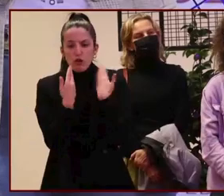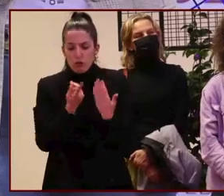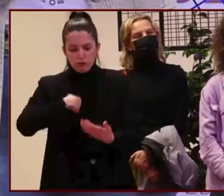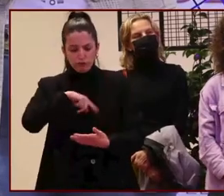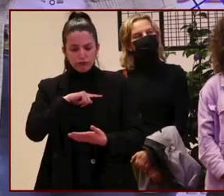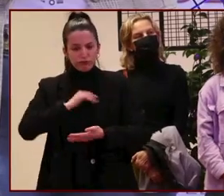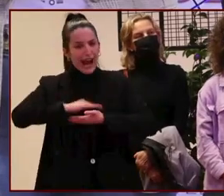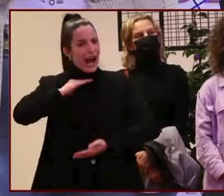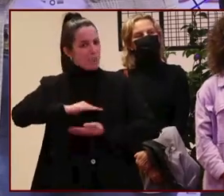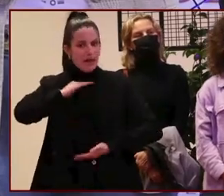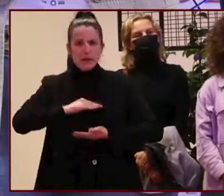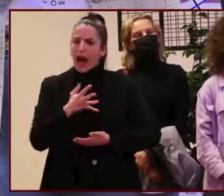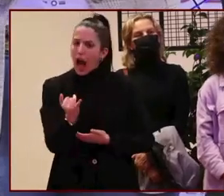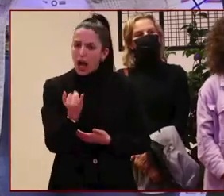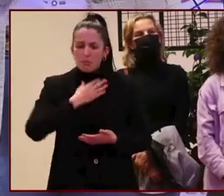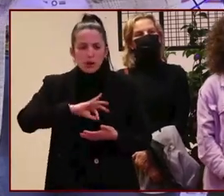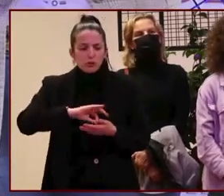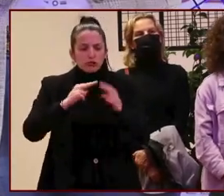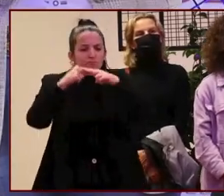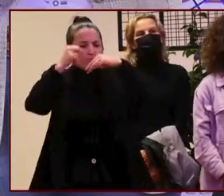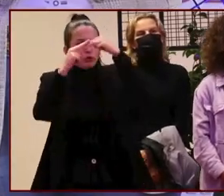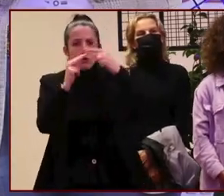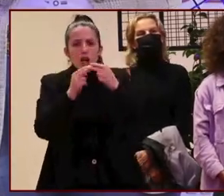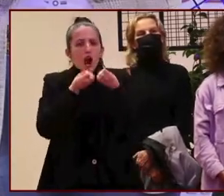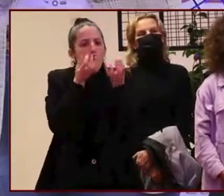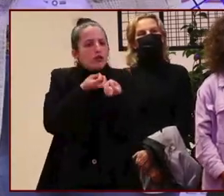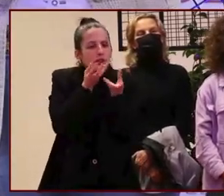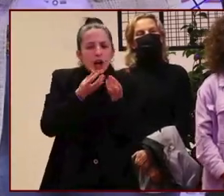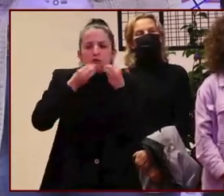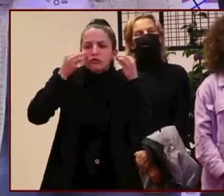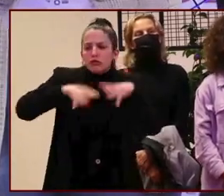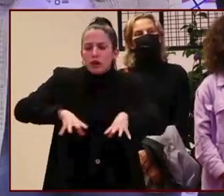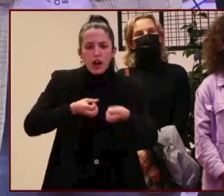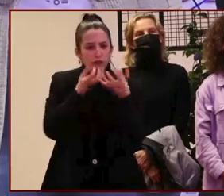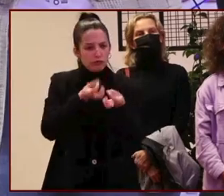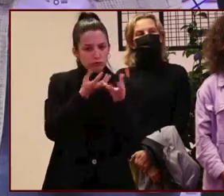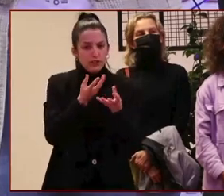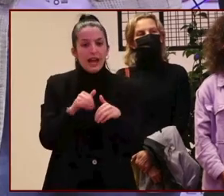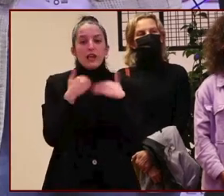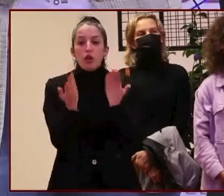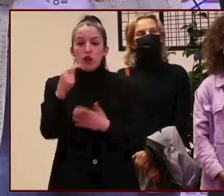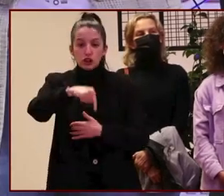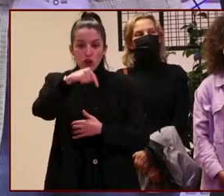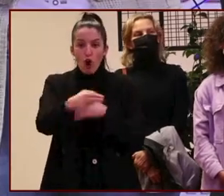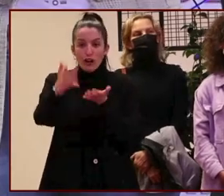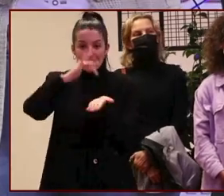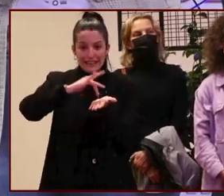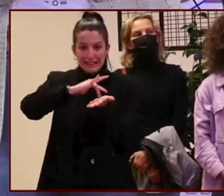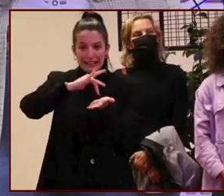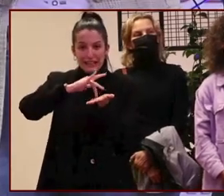para contar y para construir historia en este día en este 8